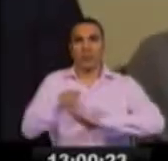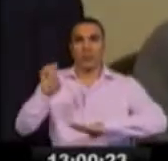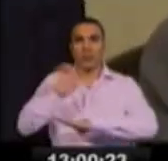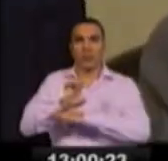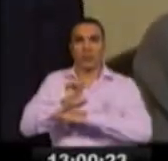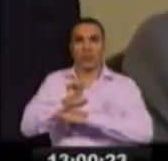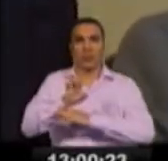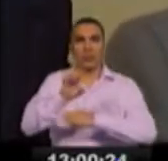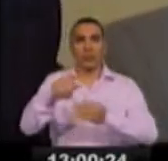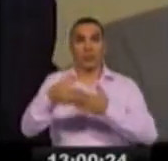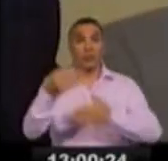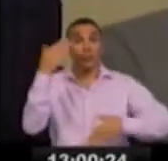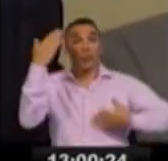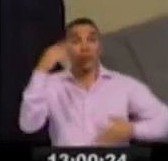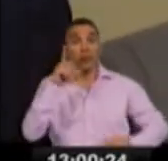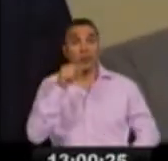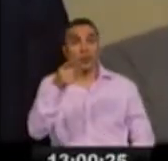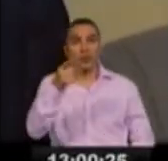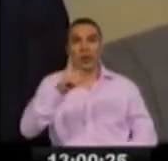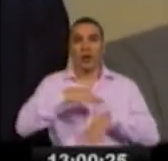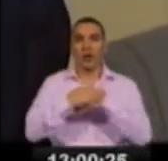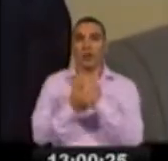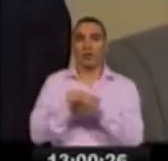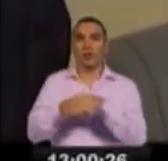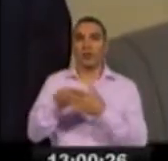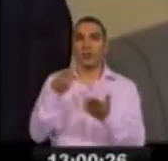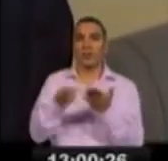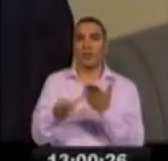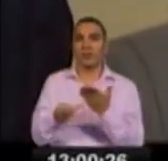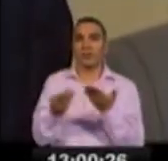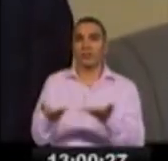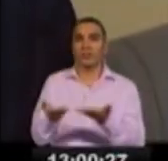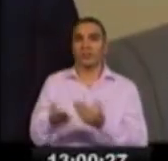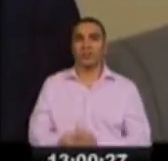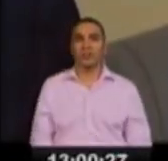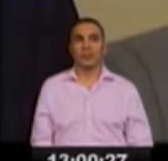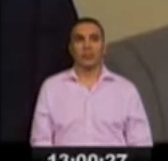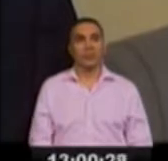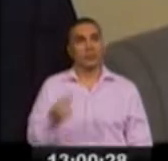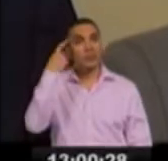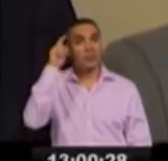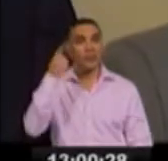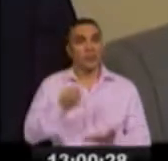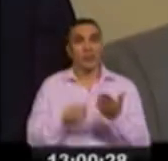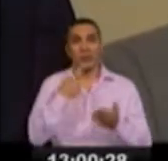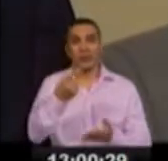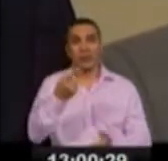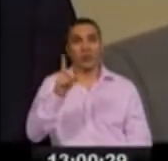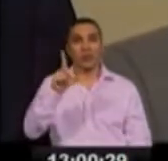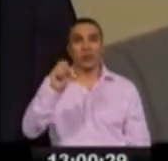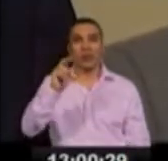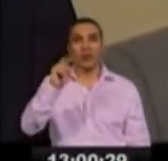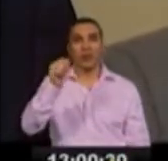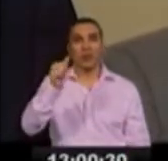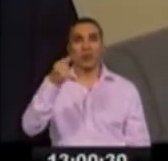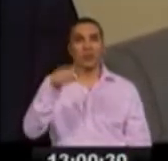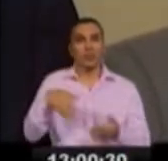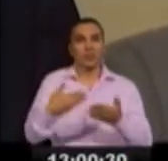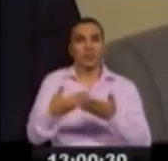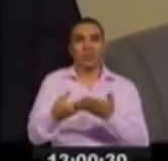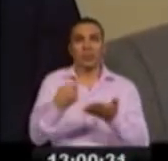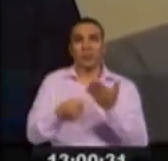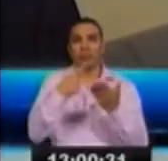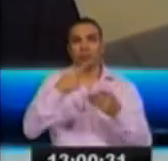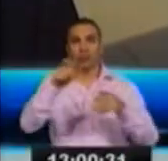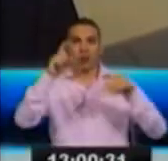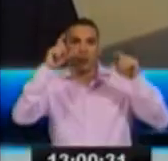Este actor político se aprovechó de las circunstancias para, como dice Lorena, acercarse a tomar una